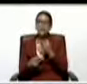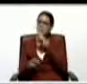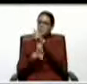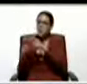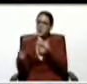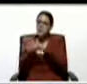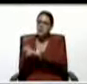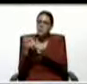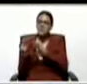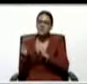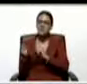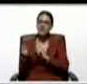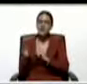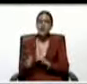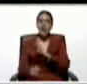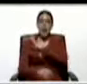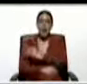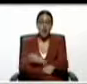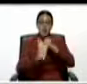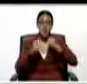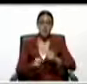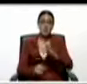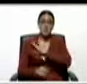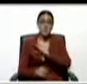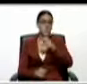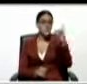Las fuerzas de Zamora.